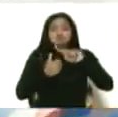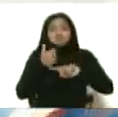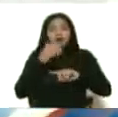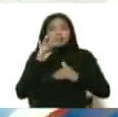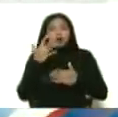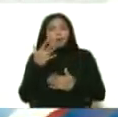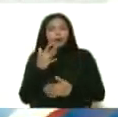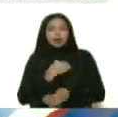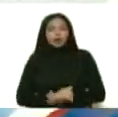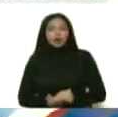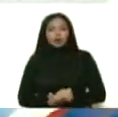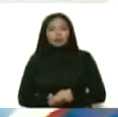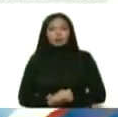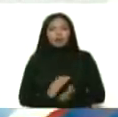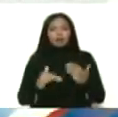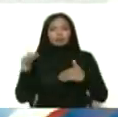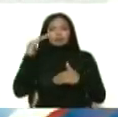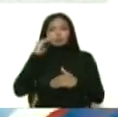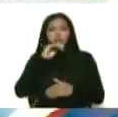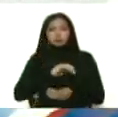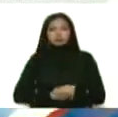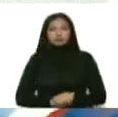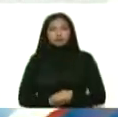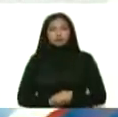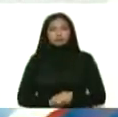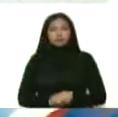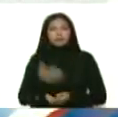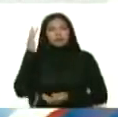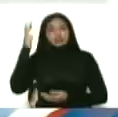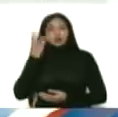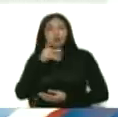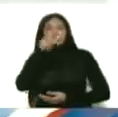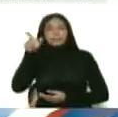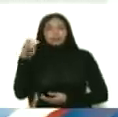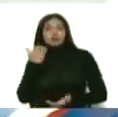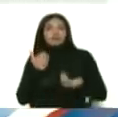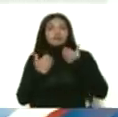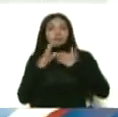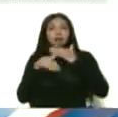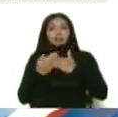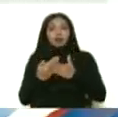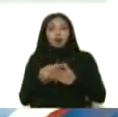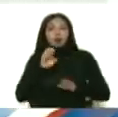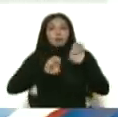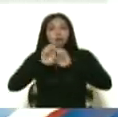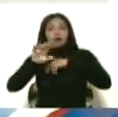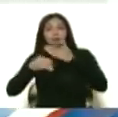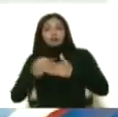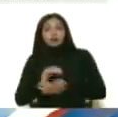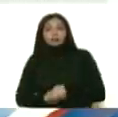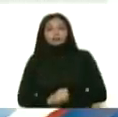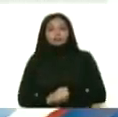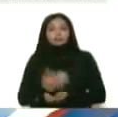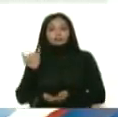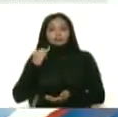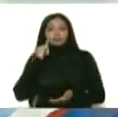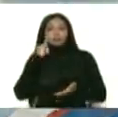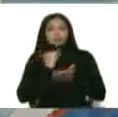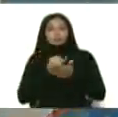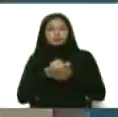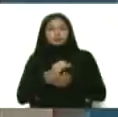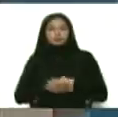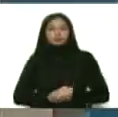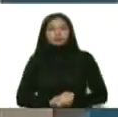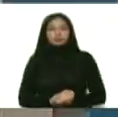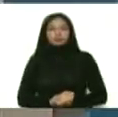al menos por 5, para saber aproximadamente el número de casos que debieron haber diagnosticado si tuvieran pruebas y si tuvieran